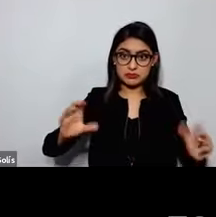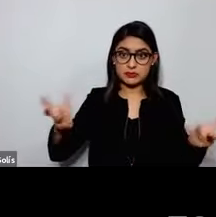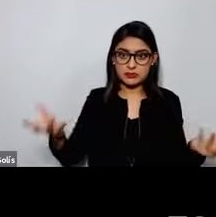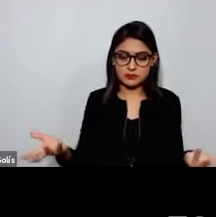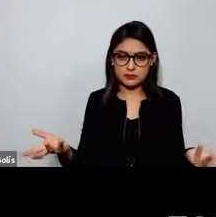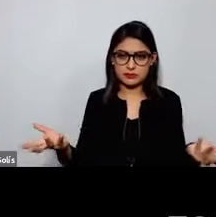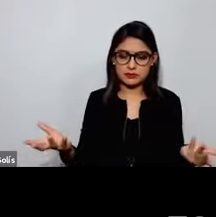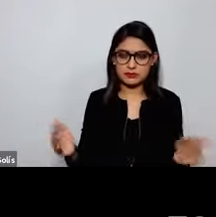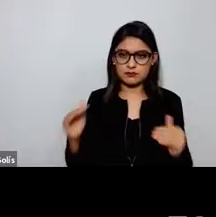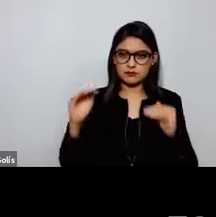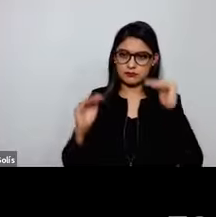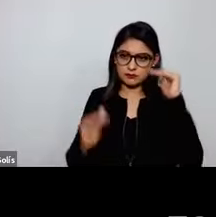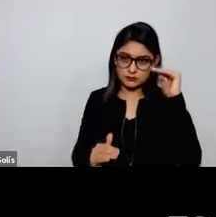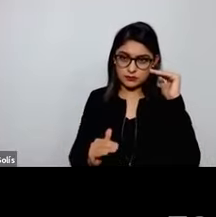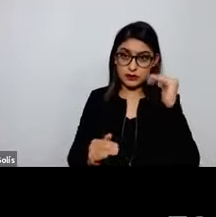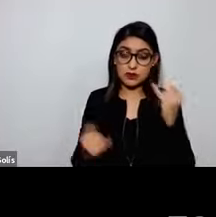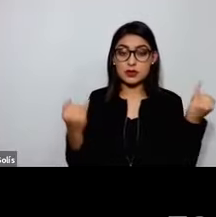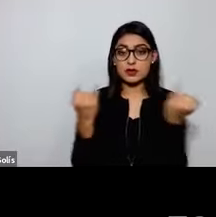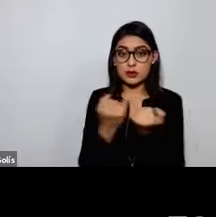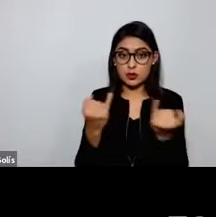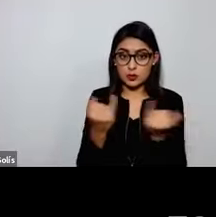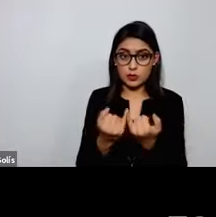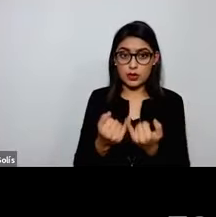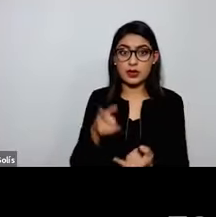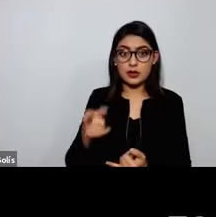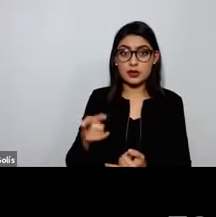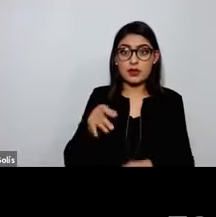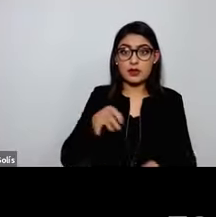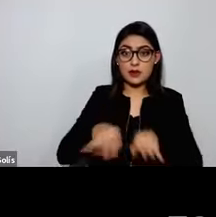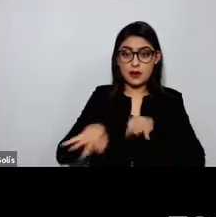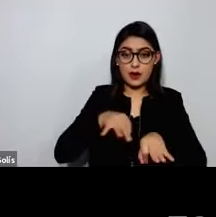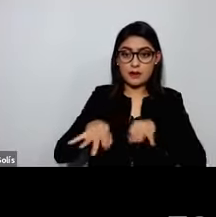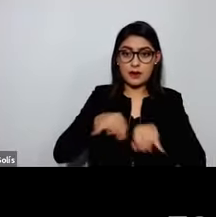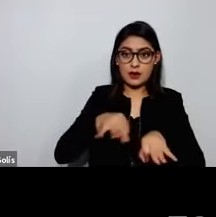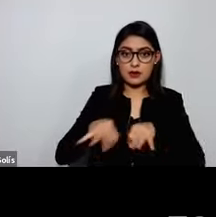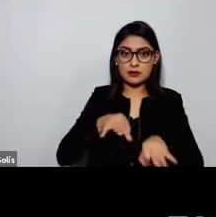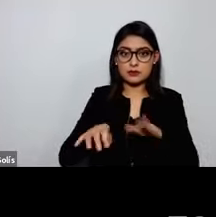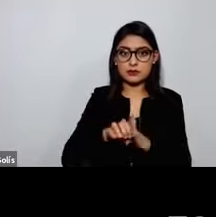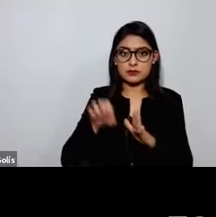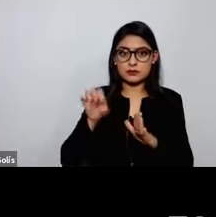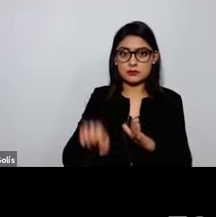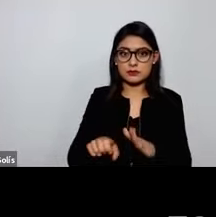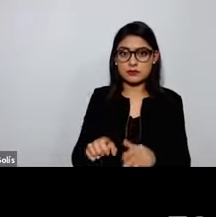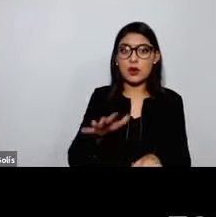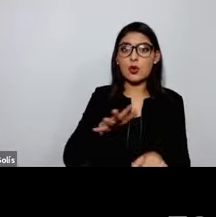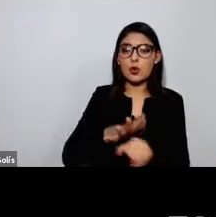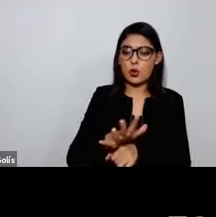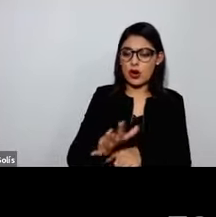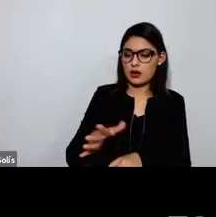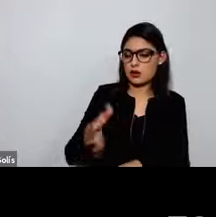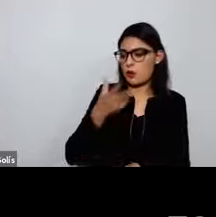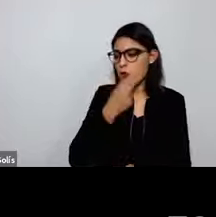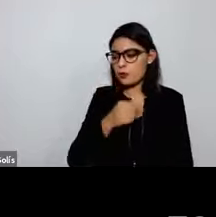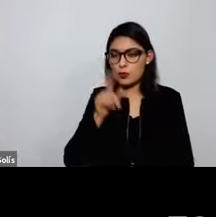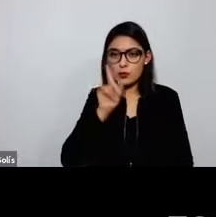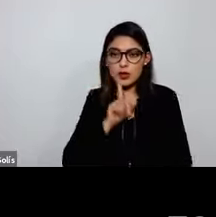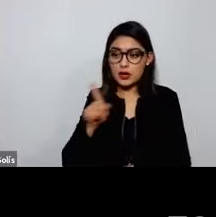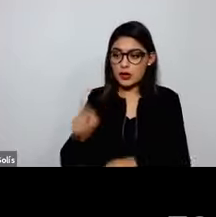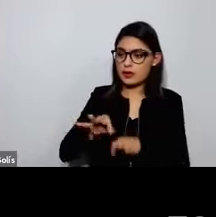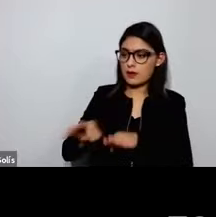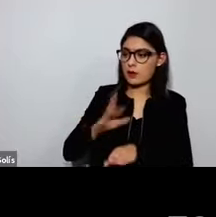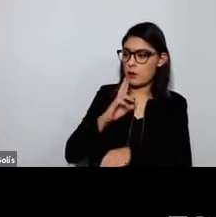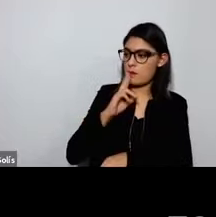menor remuneración y también hay una desigualdad en los trabajos, en a qué género se le asignan los trabajos mejor y